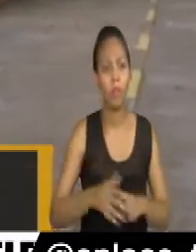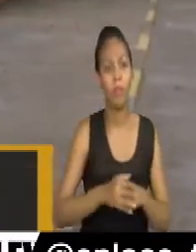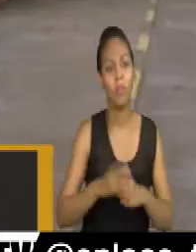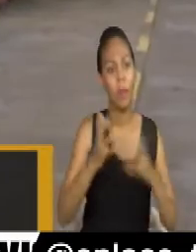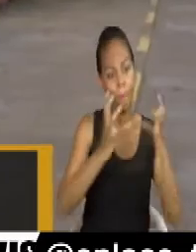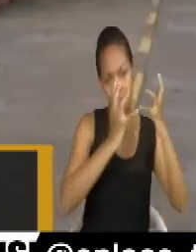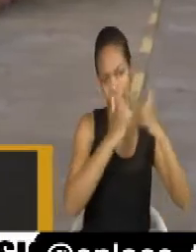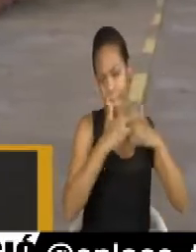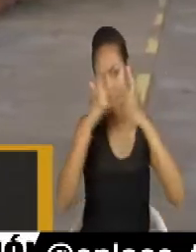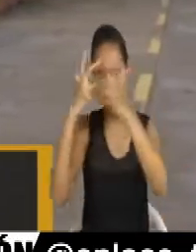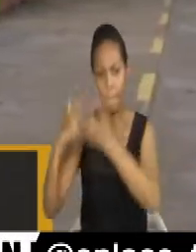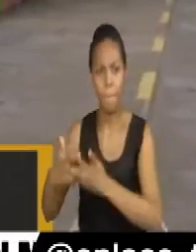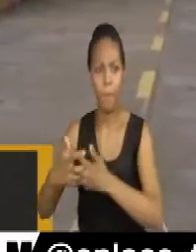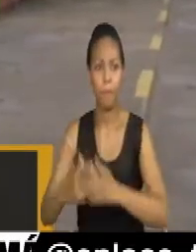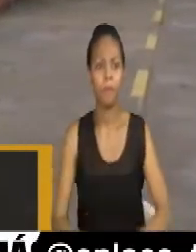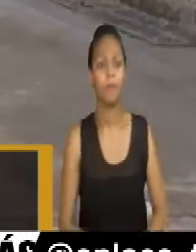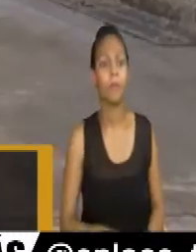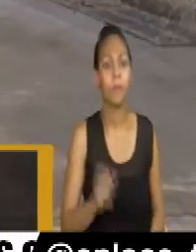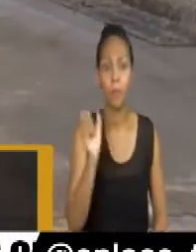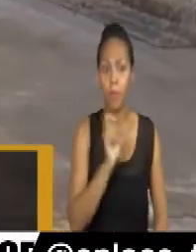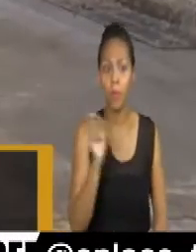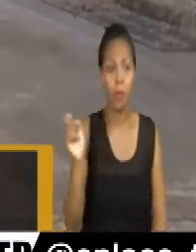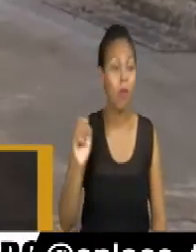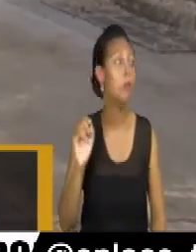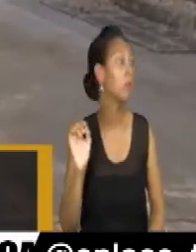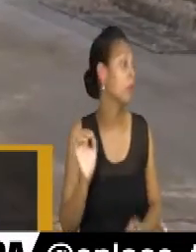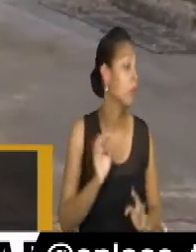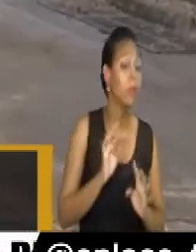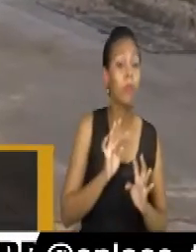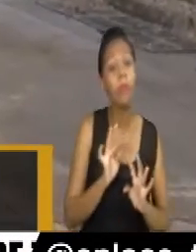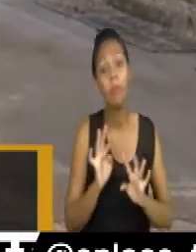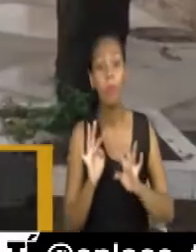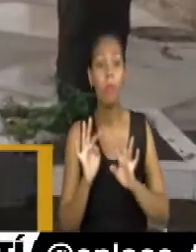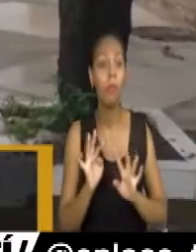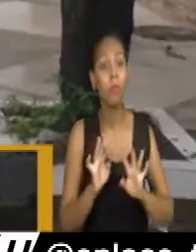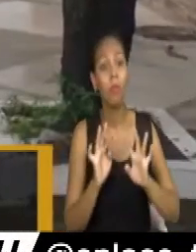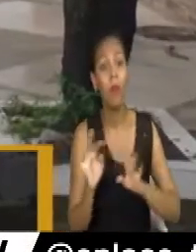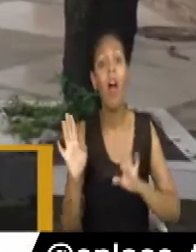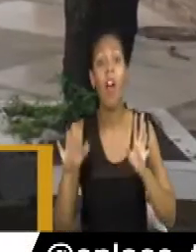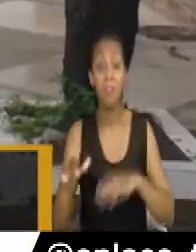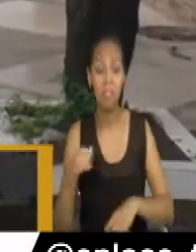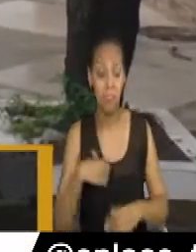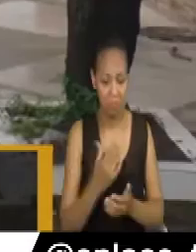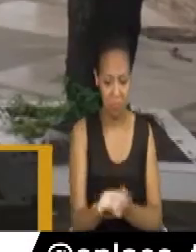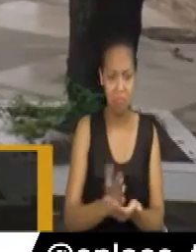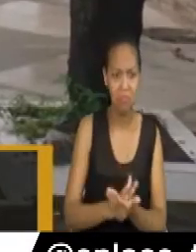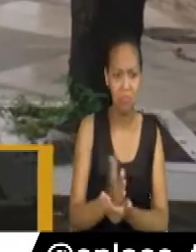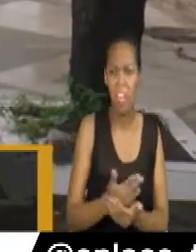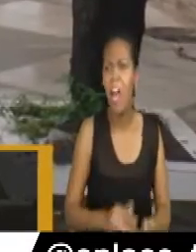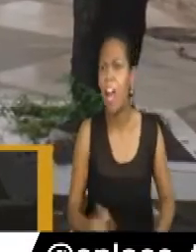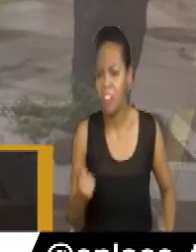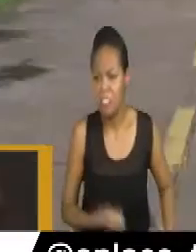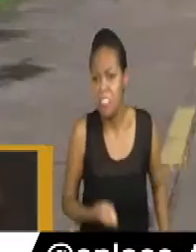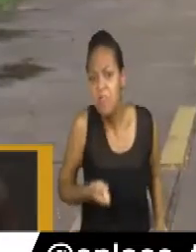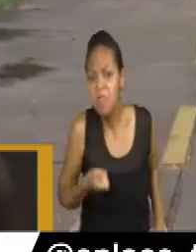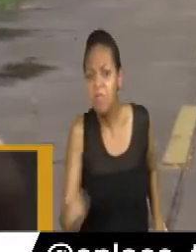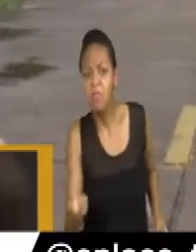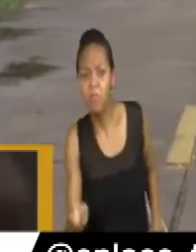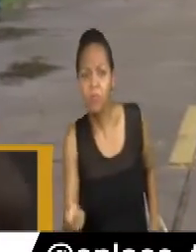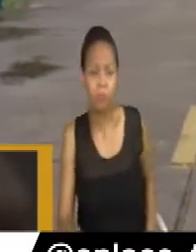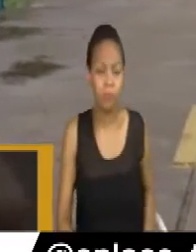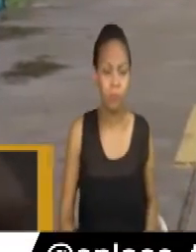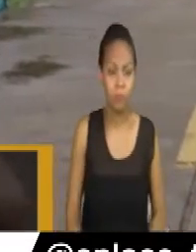Los delincuentes que merodean la zona, según los ciudadanos, lo hacen incluso portando armas blancas para atacar a sus víctimas. Después de las 8 de la